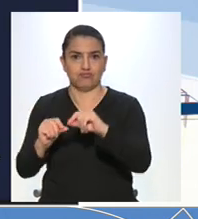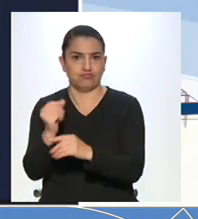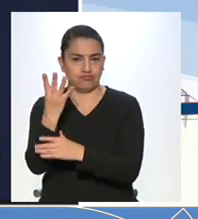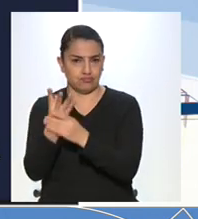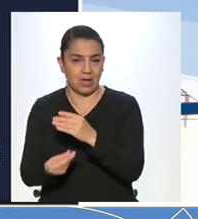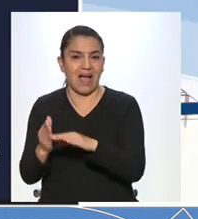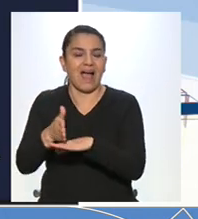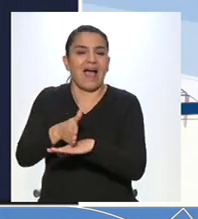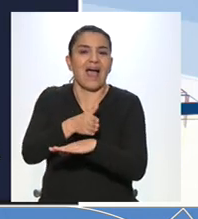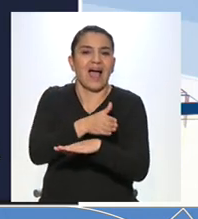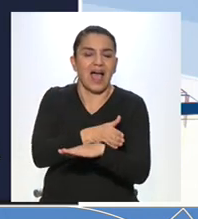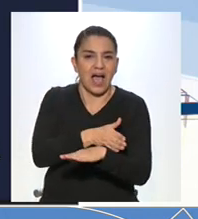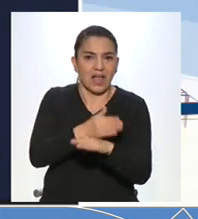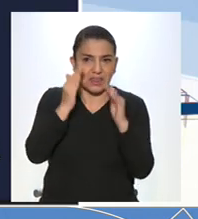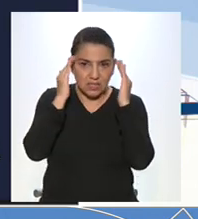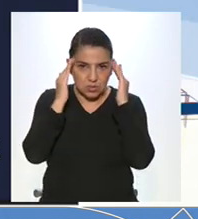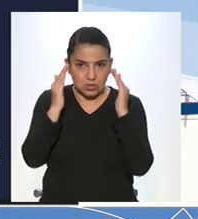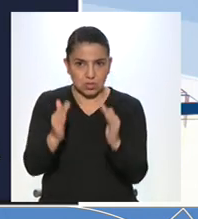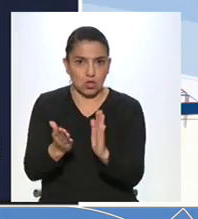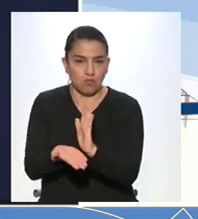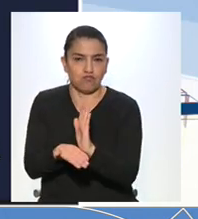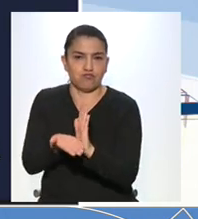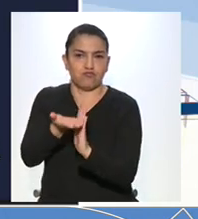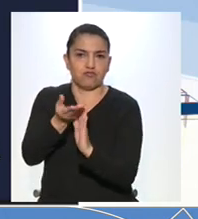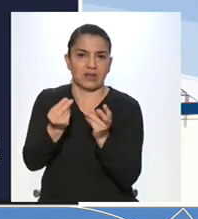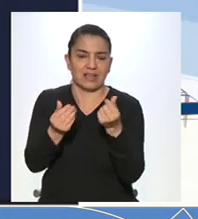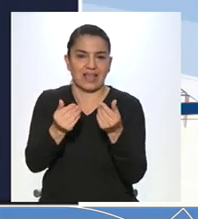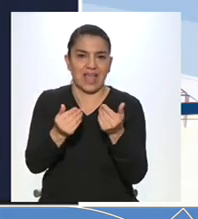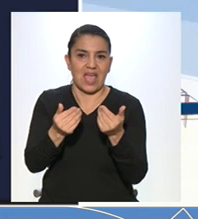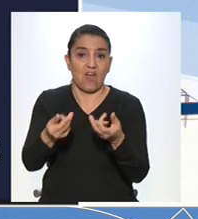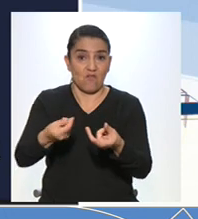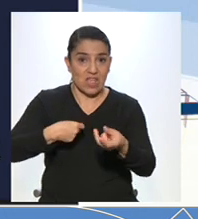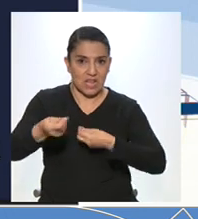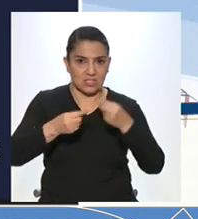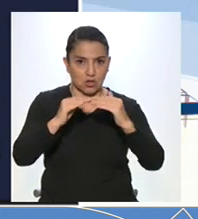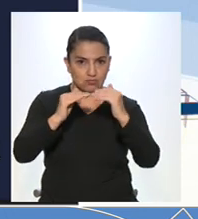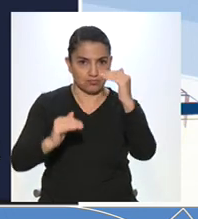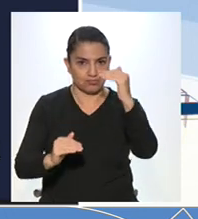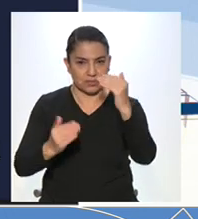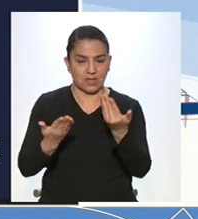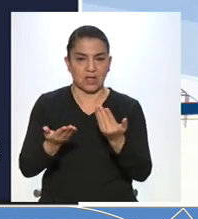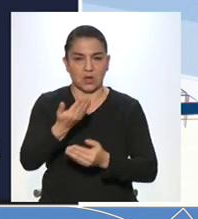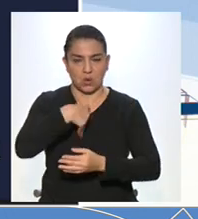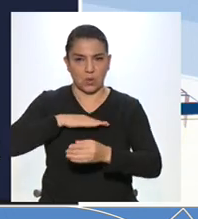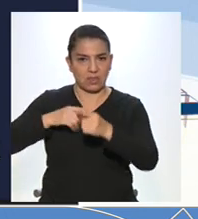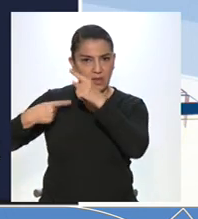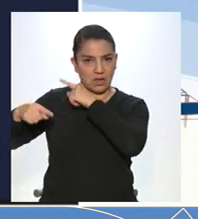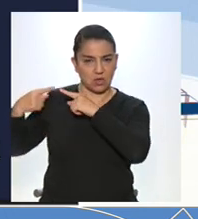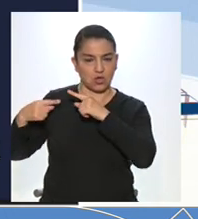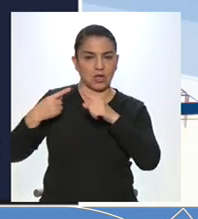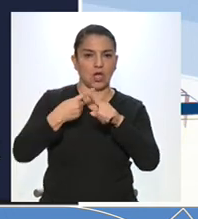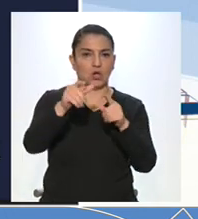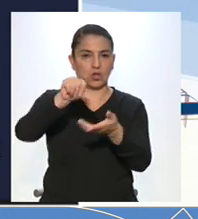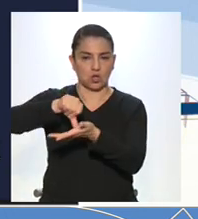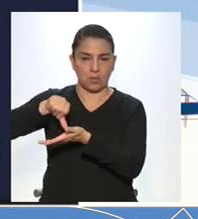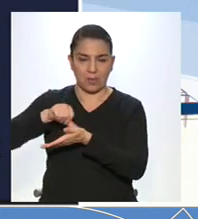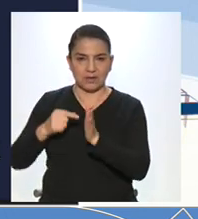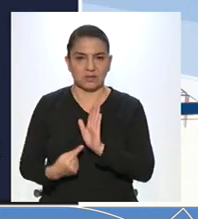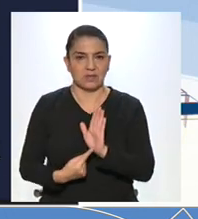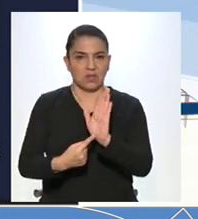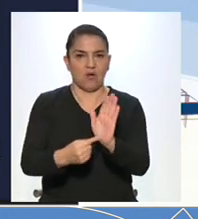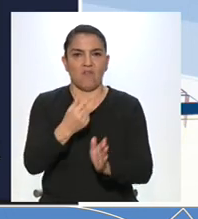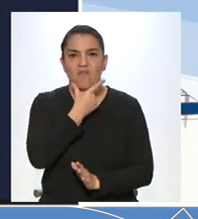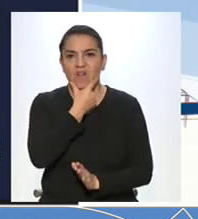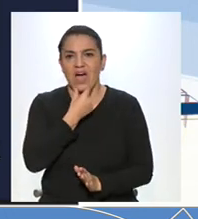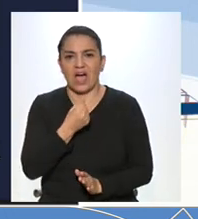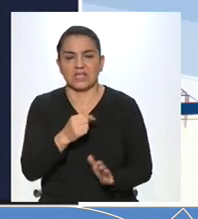ello se acentuarán las presiones inflacionarias y los desequilibrios financieros. Nuestra propia historia y la de otros países demuestra que este tipo de escenario